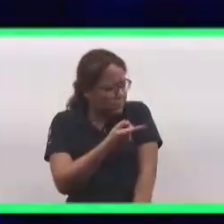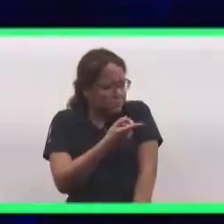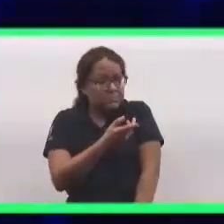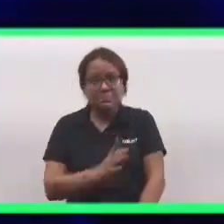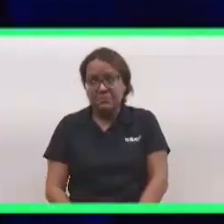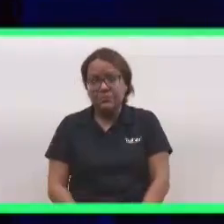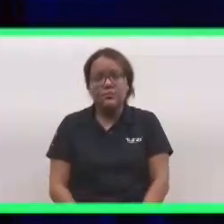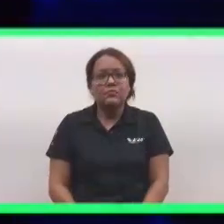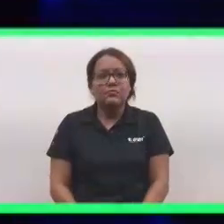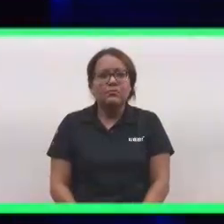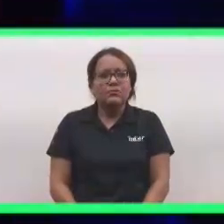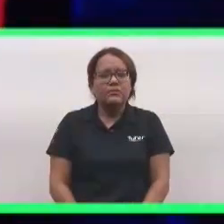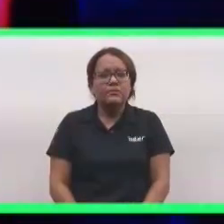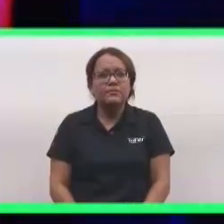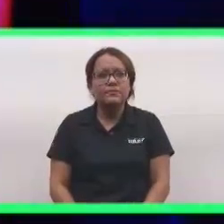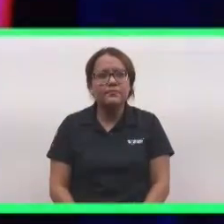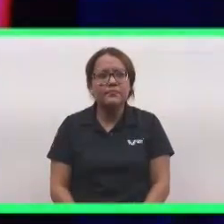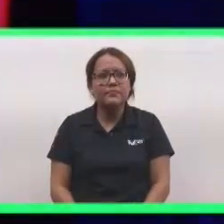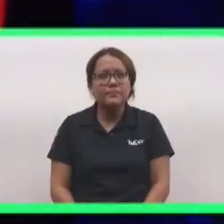bien.